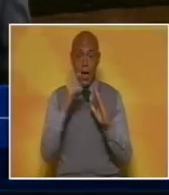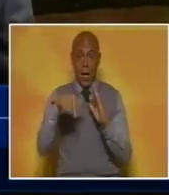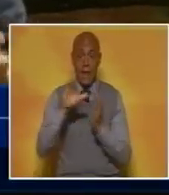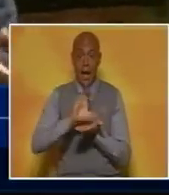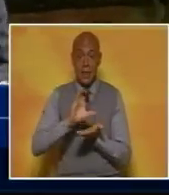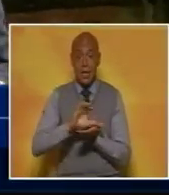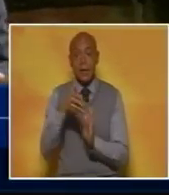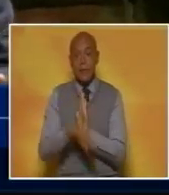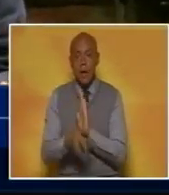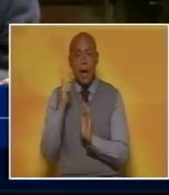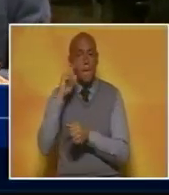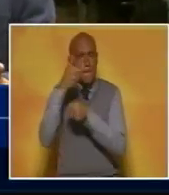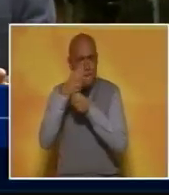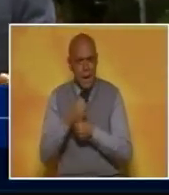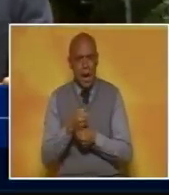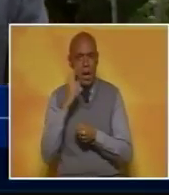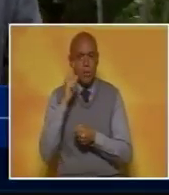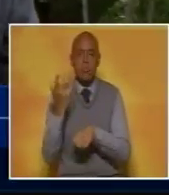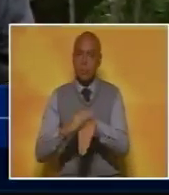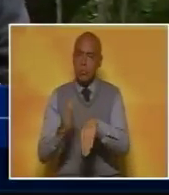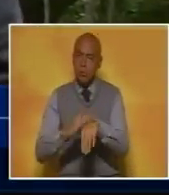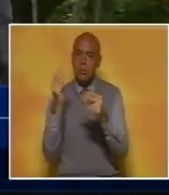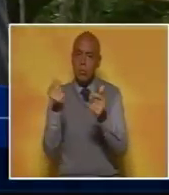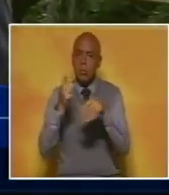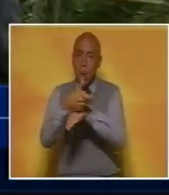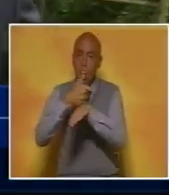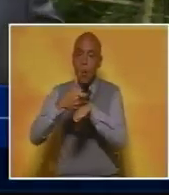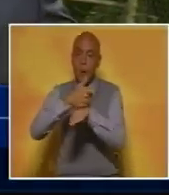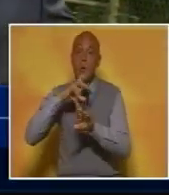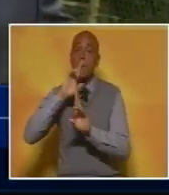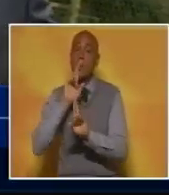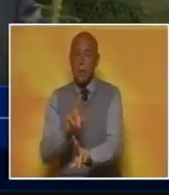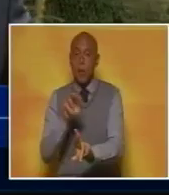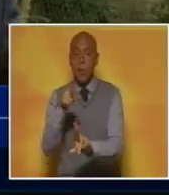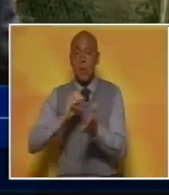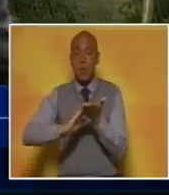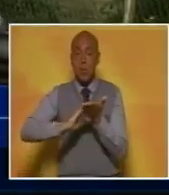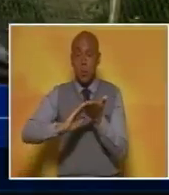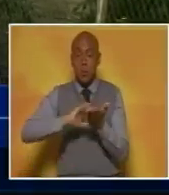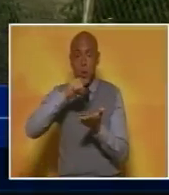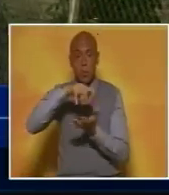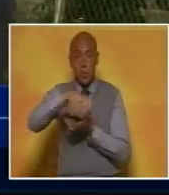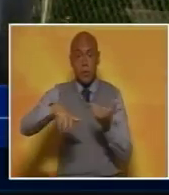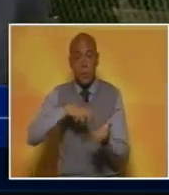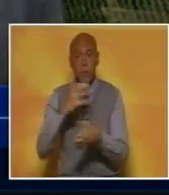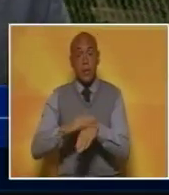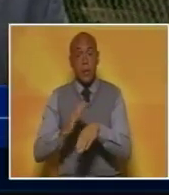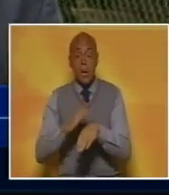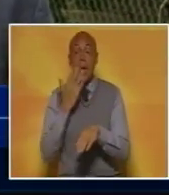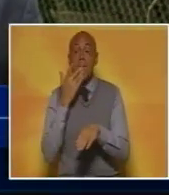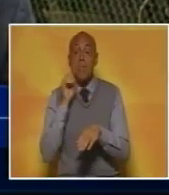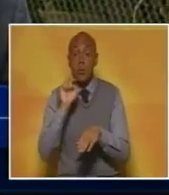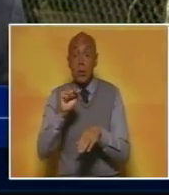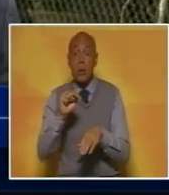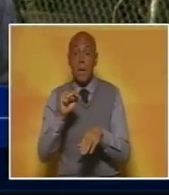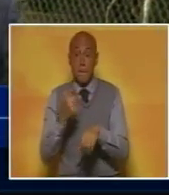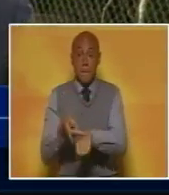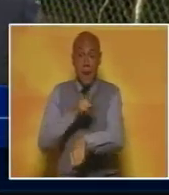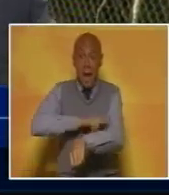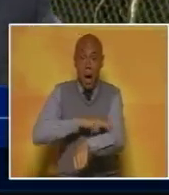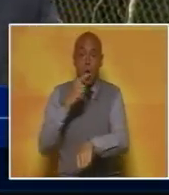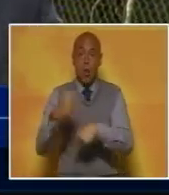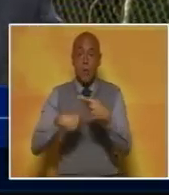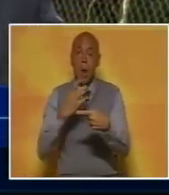que con prontitud los organismos gubernamentales les ayuden a solucionar esta situación, pues de ocurrir una tragedia producto